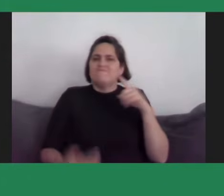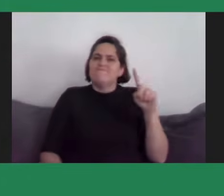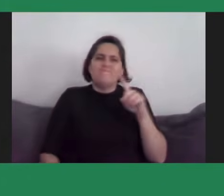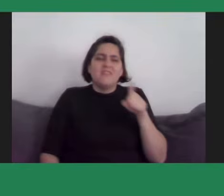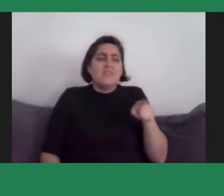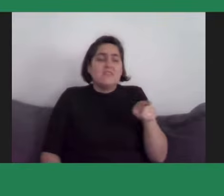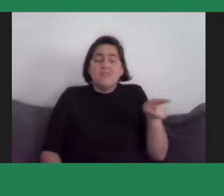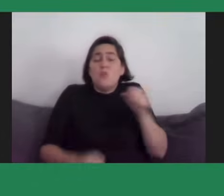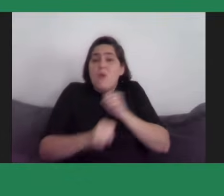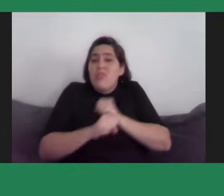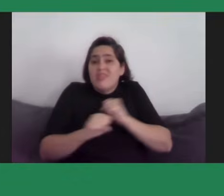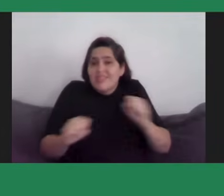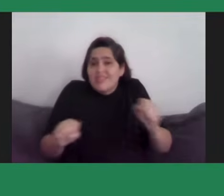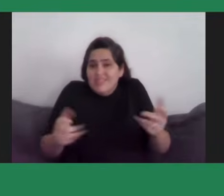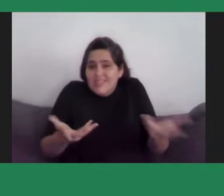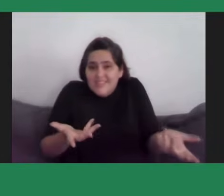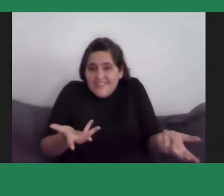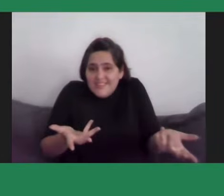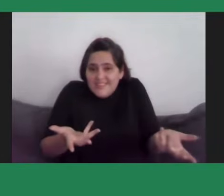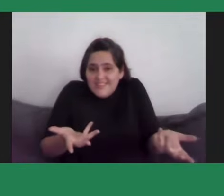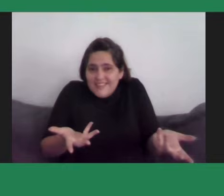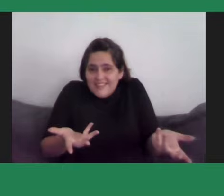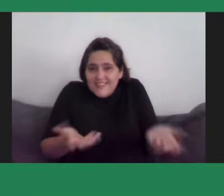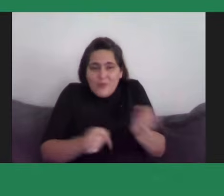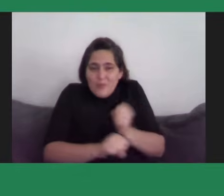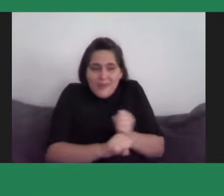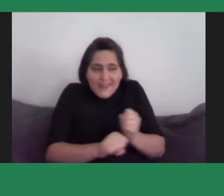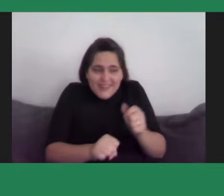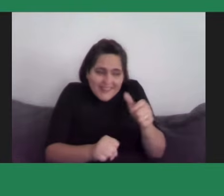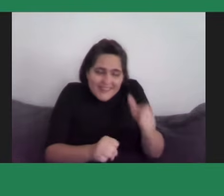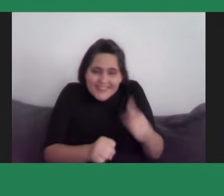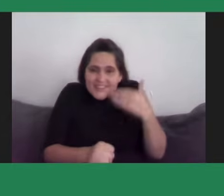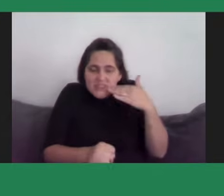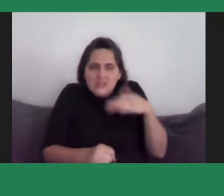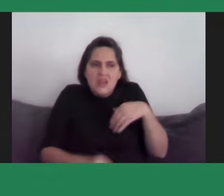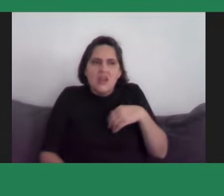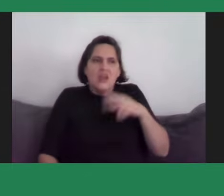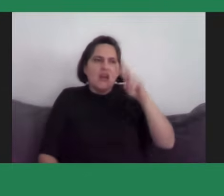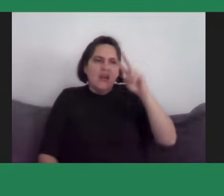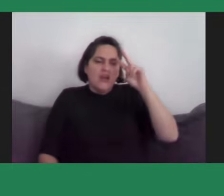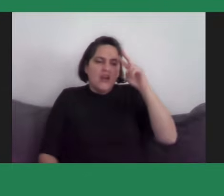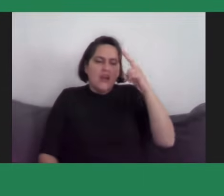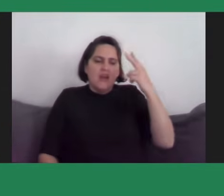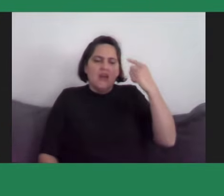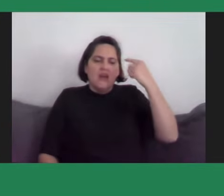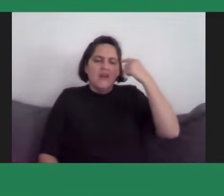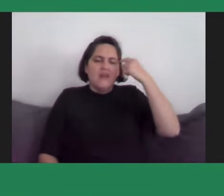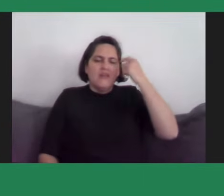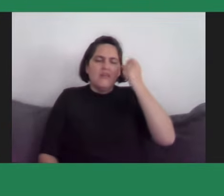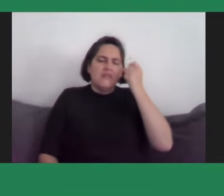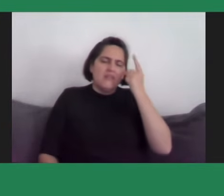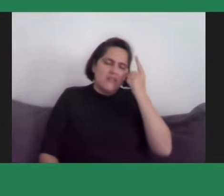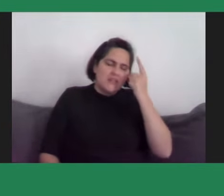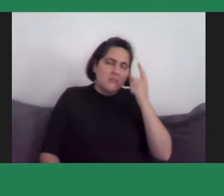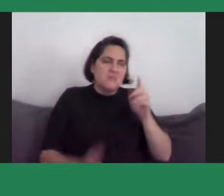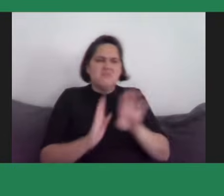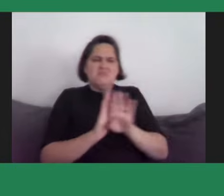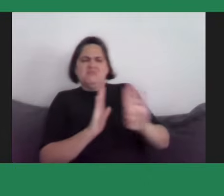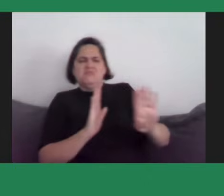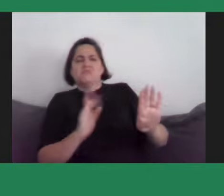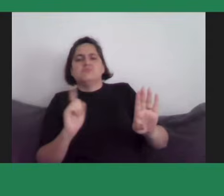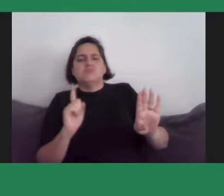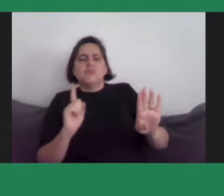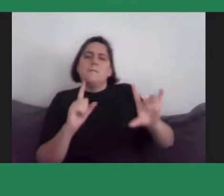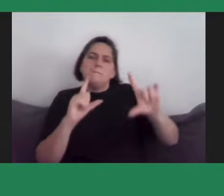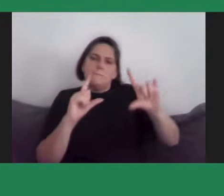simplemente. Y eso entonces cambia la mirada, disminuye la exclusión, disminuye el estigma,